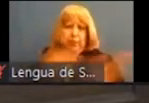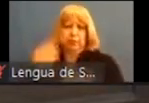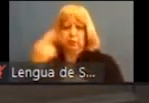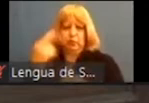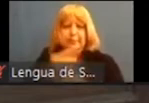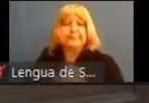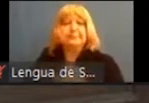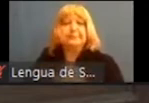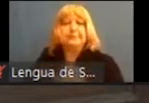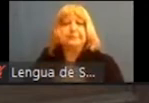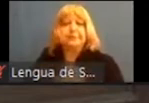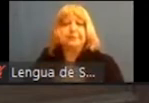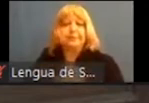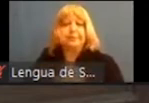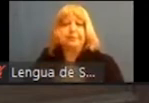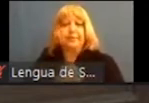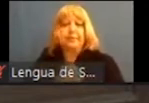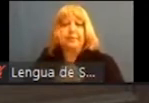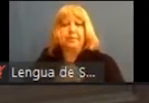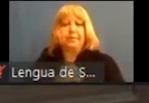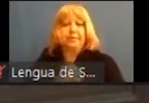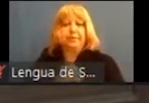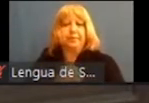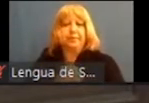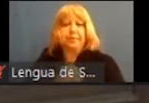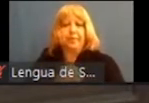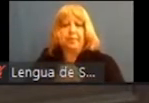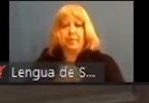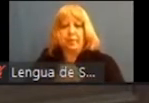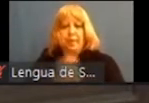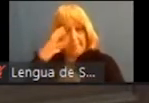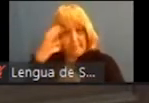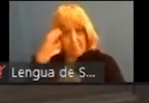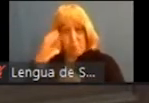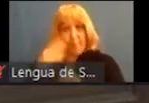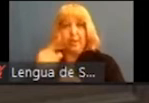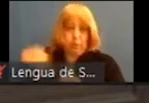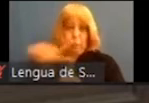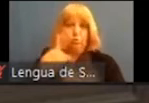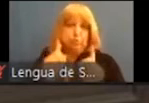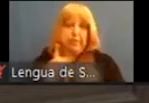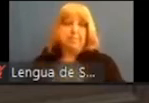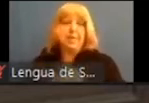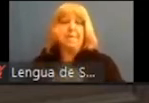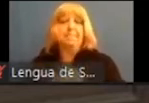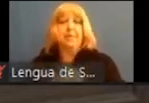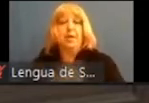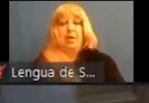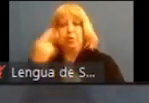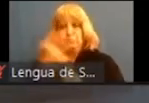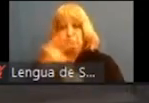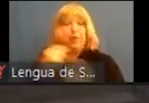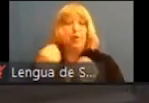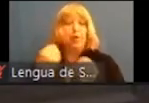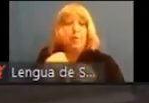y nadie creo que se va a olvidar más y menos Suárez y nosotros de la maravillosa y extraordinaria